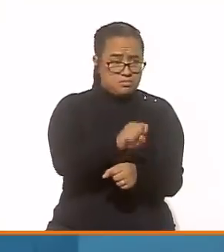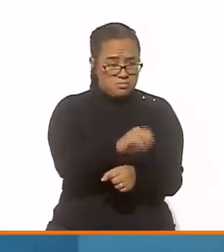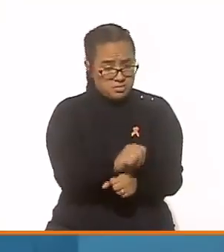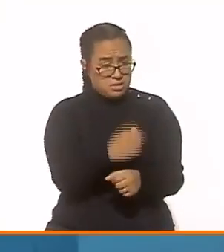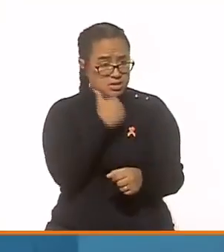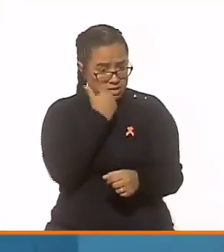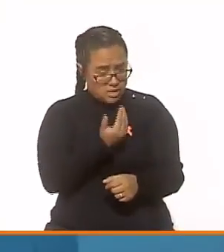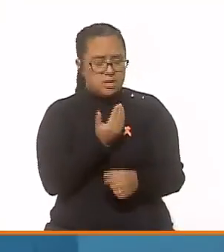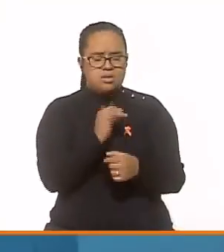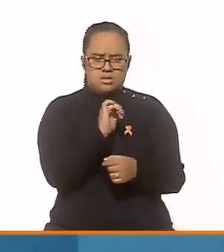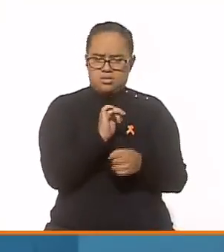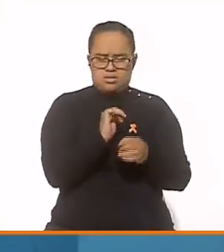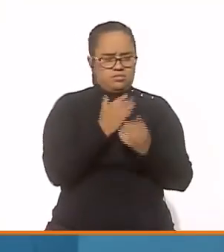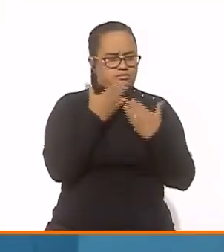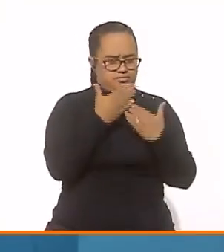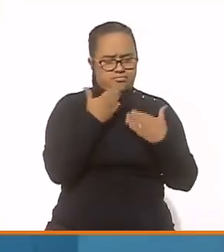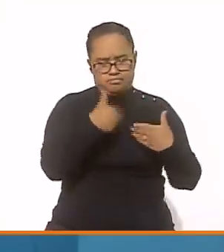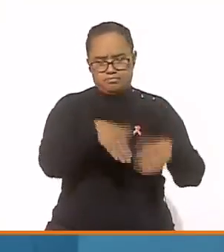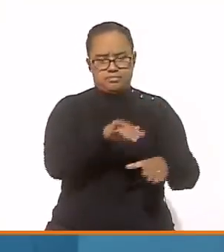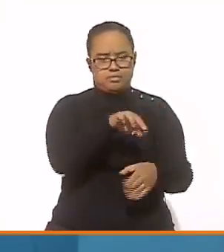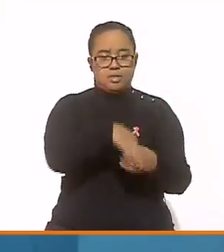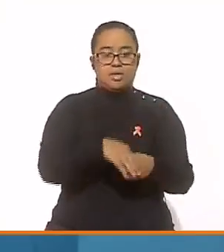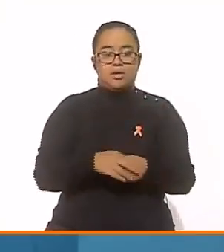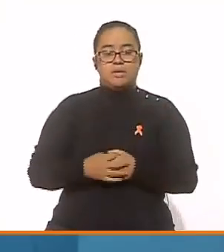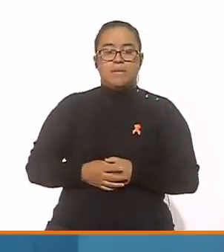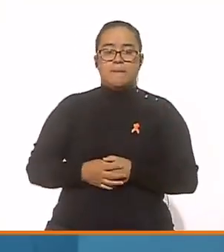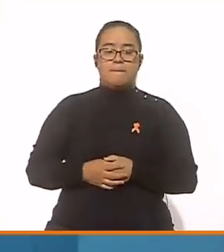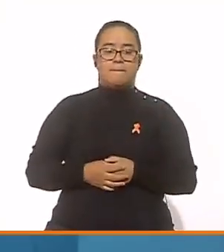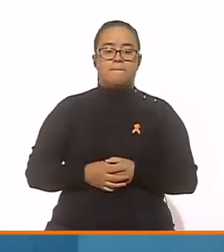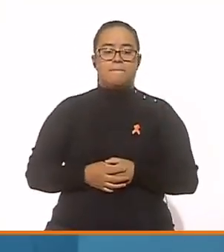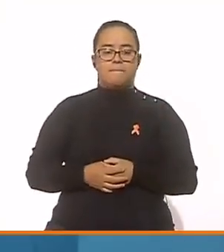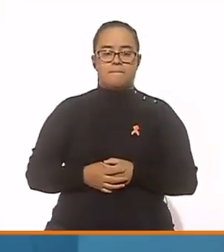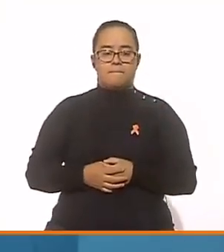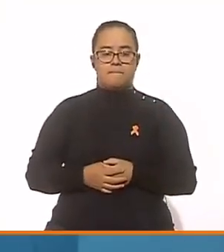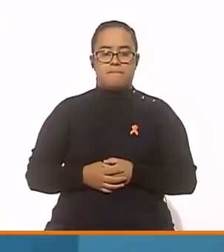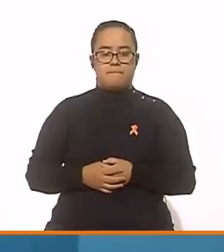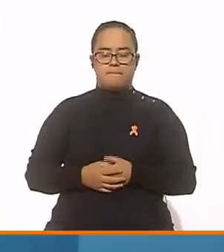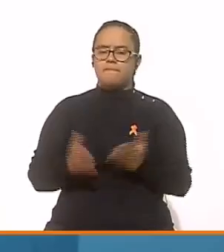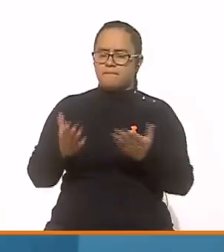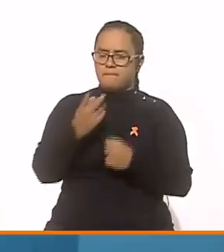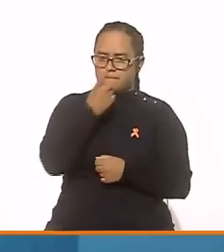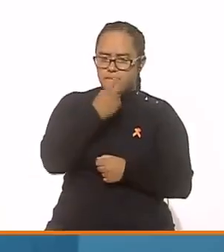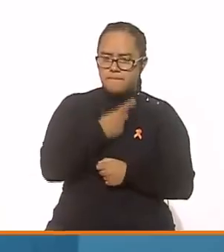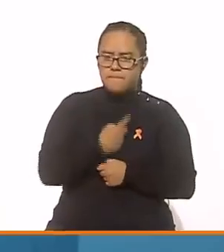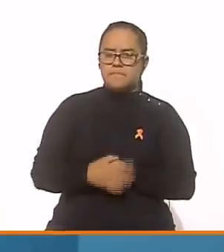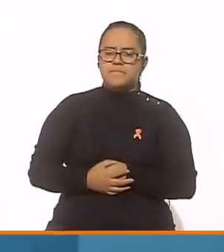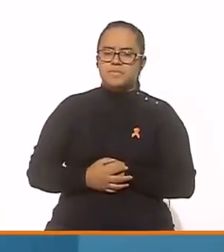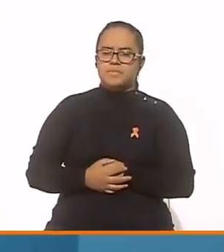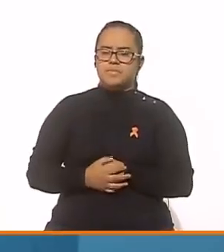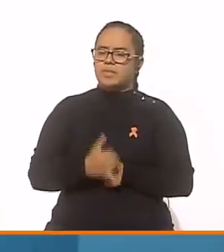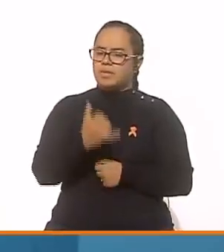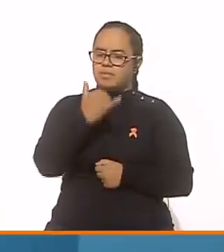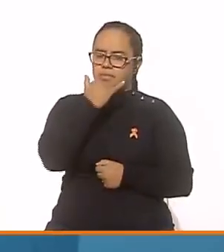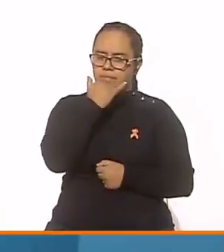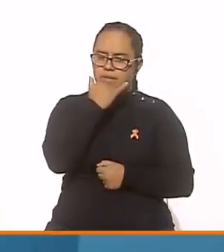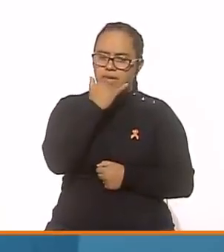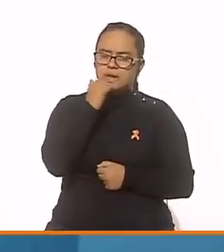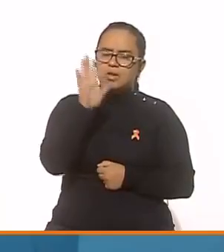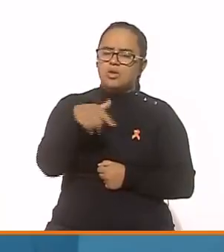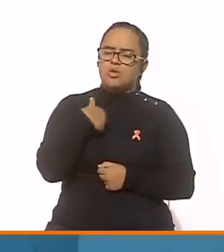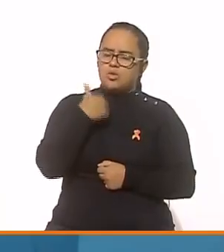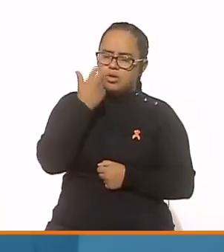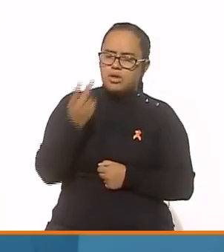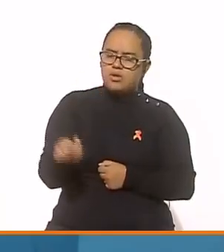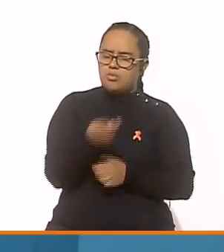eso también dice algo. Así es. Por Oye, un lado, dime. perdón, no, Charly, yo te quería preguntar, ¿qué